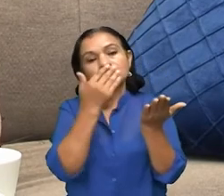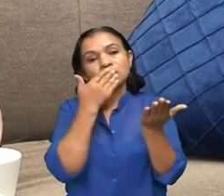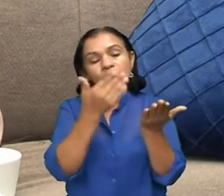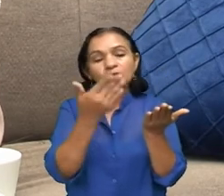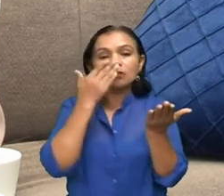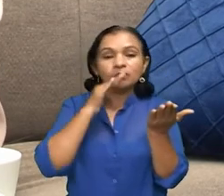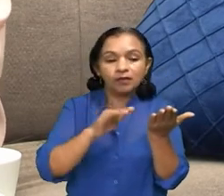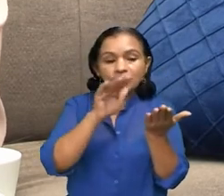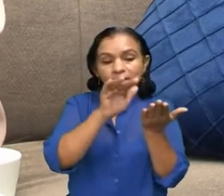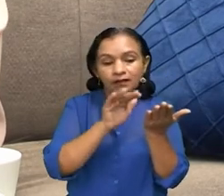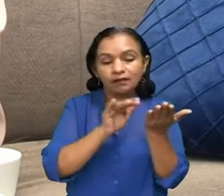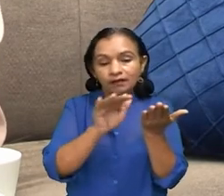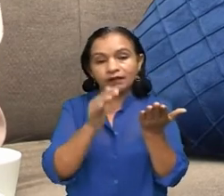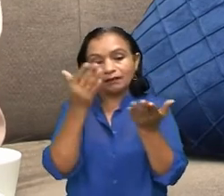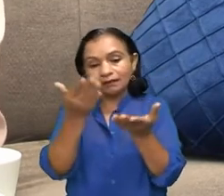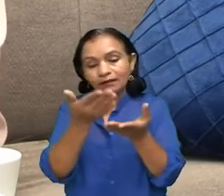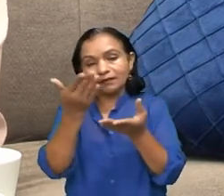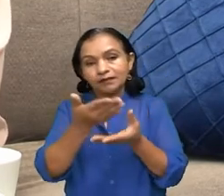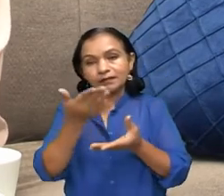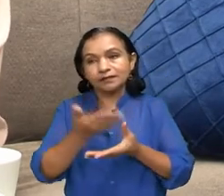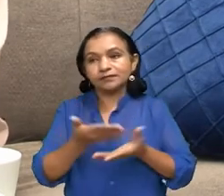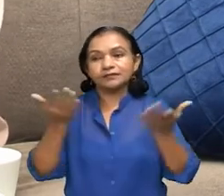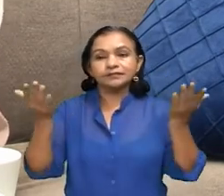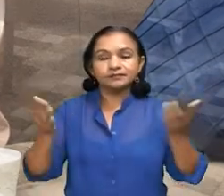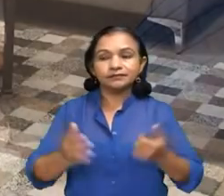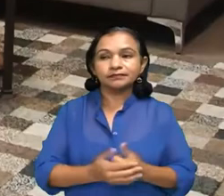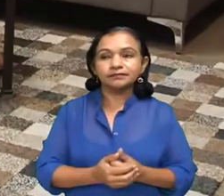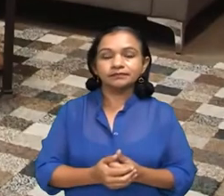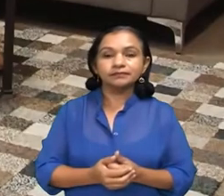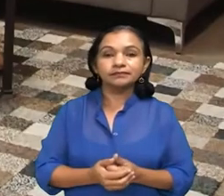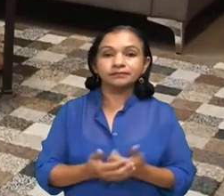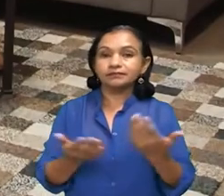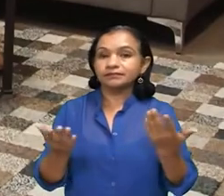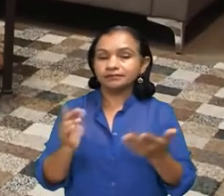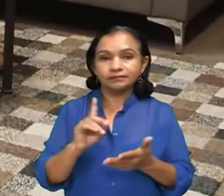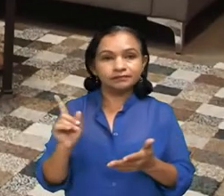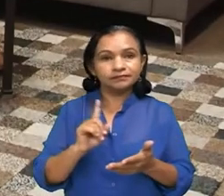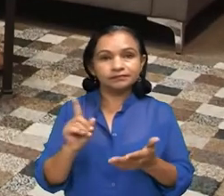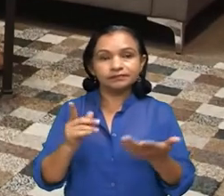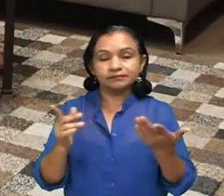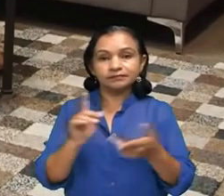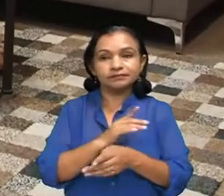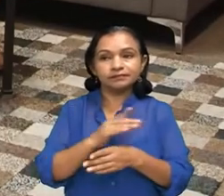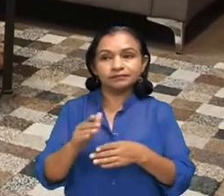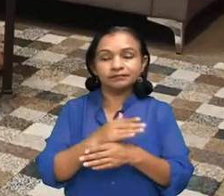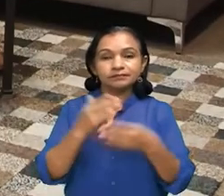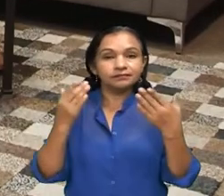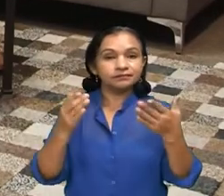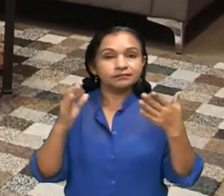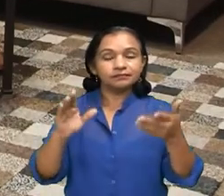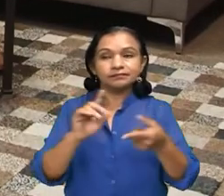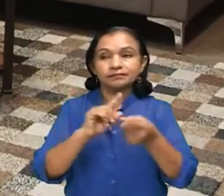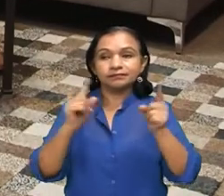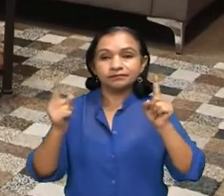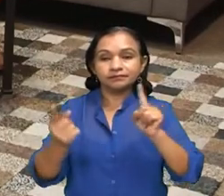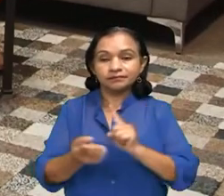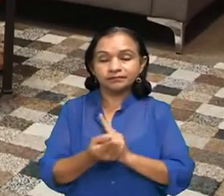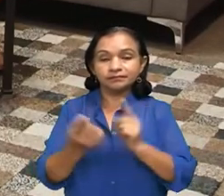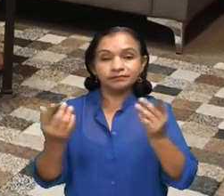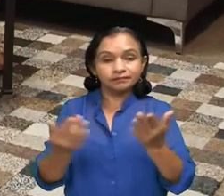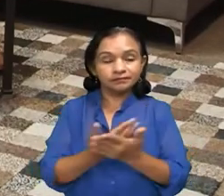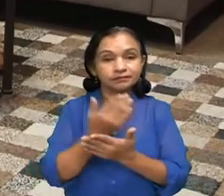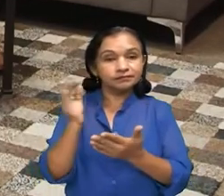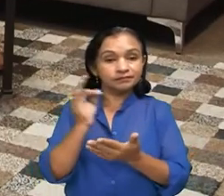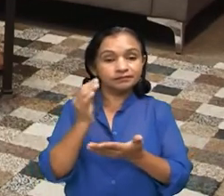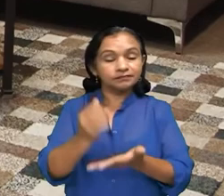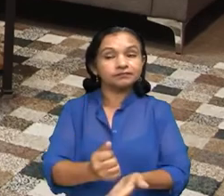o teniendo libro esos contables, ingresos, egresos, pasivos, activos. Ya no, ya y no. Y sin duda alguna también transformaciones que las nuevas tecnologías